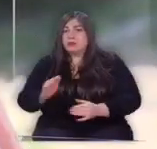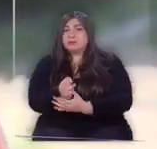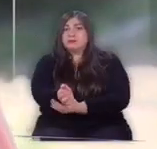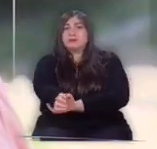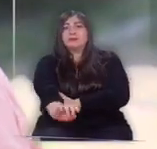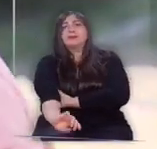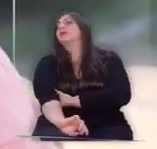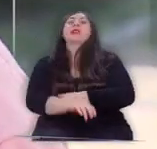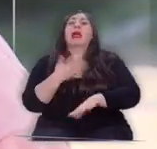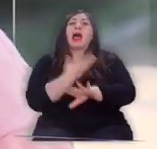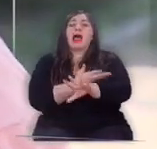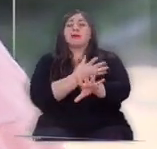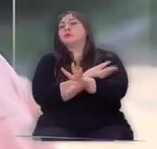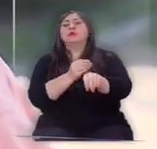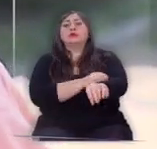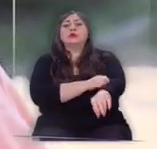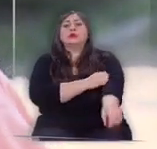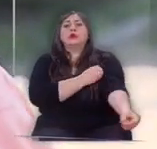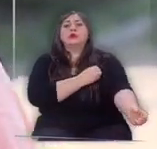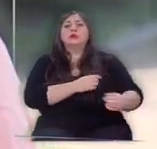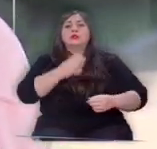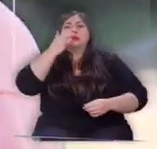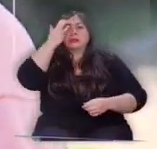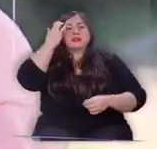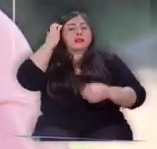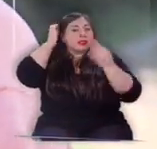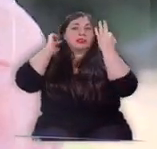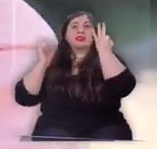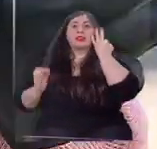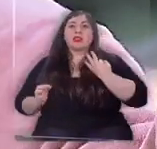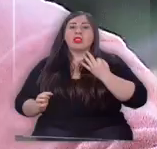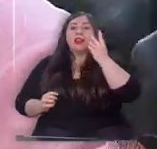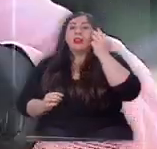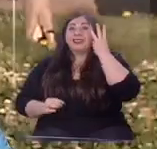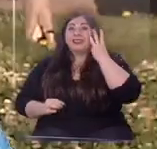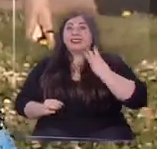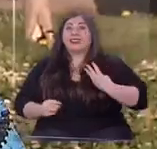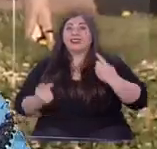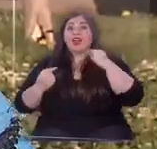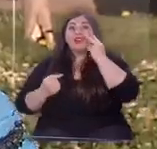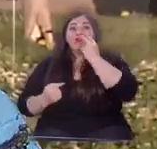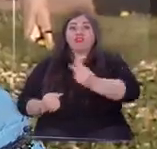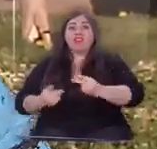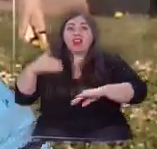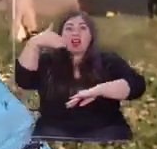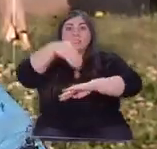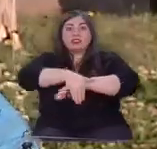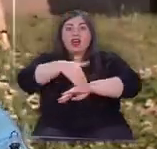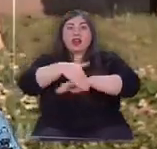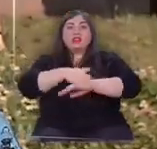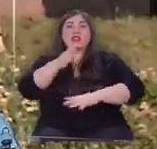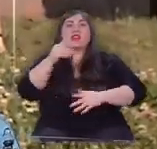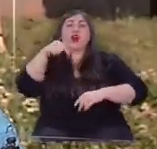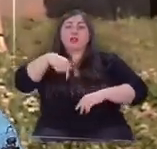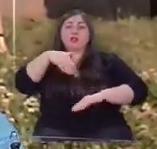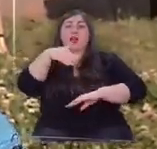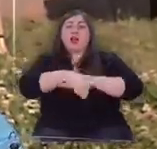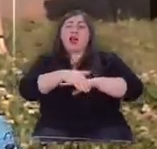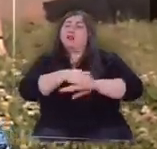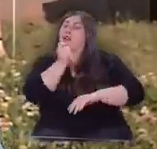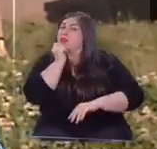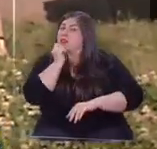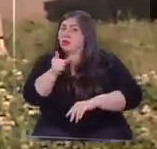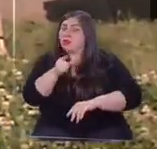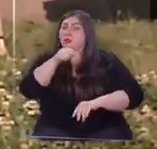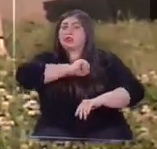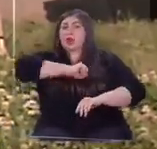Habían harto auto aquí, harto. Los 3 días, porque los 3 días yo paso por aquí. Hoy día en la tarde vamos a proceder a querellarnos contra